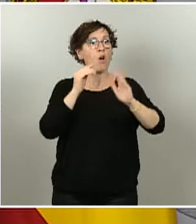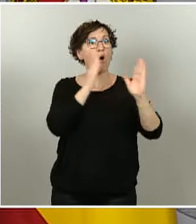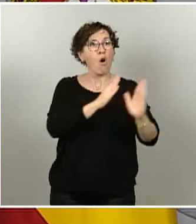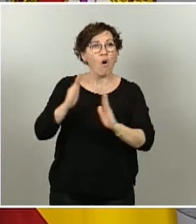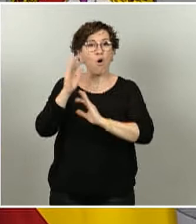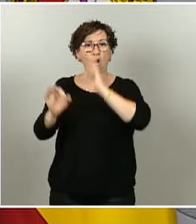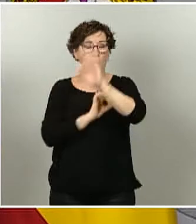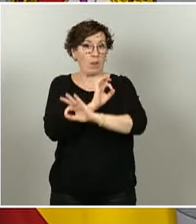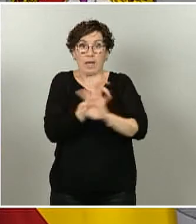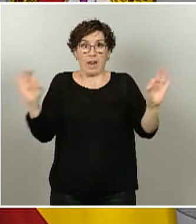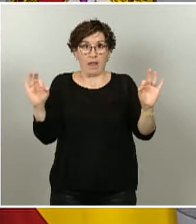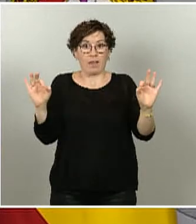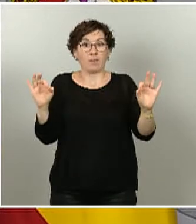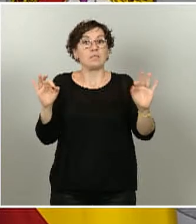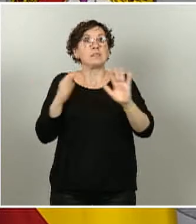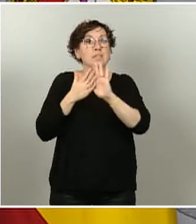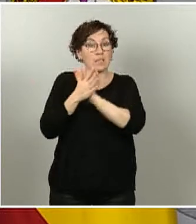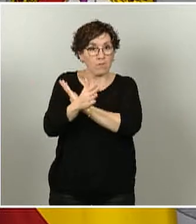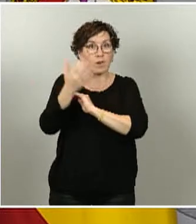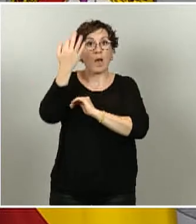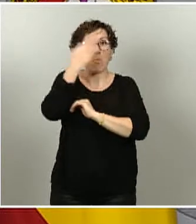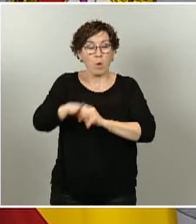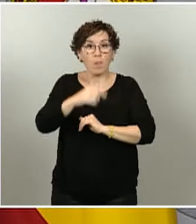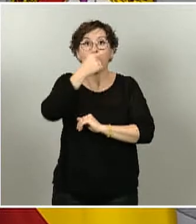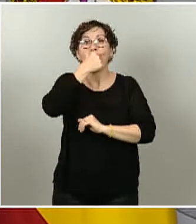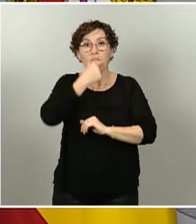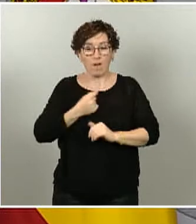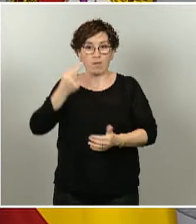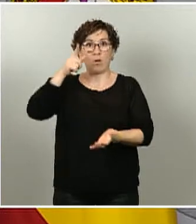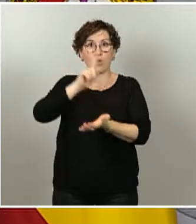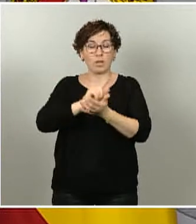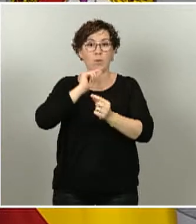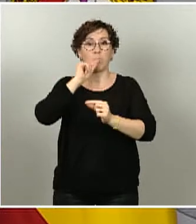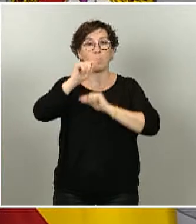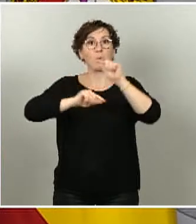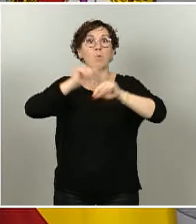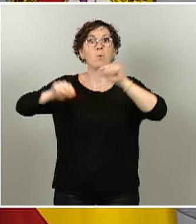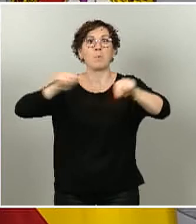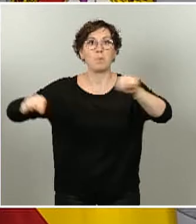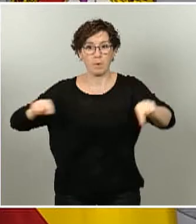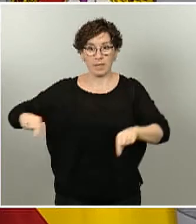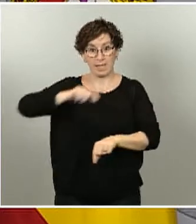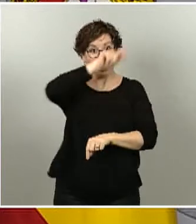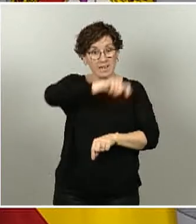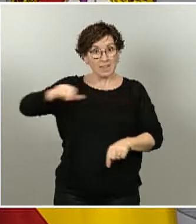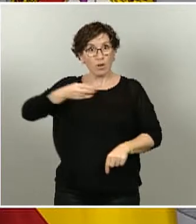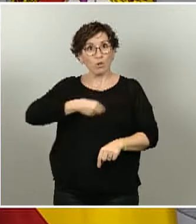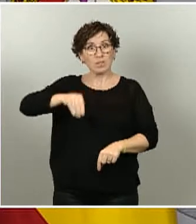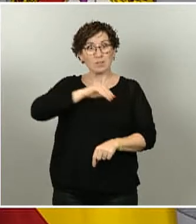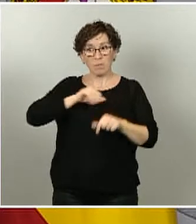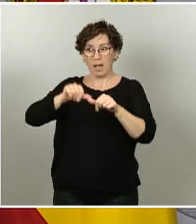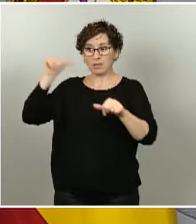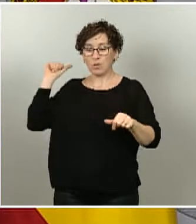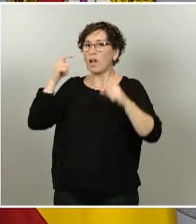puedan producir contagios que los ciudadanos españoles han intentado y han conseguido contener con más de 2 meses de